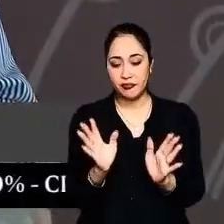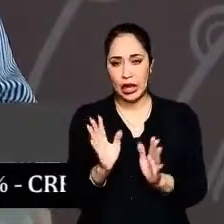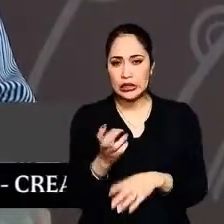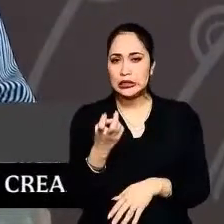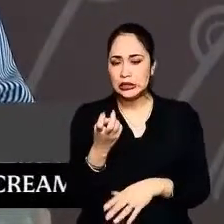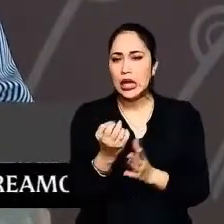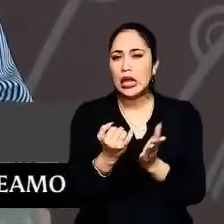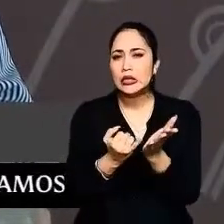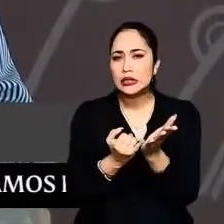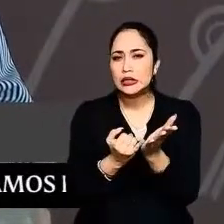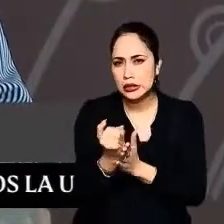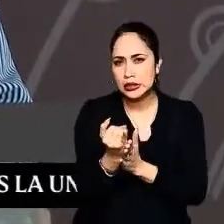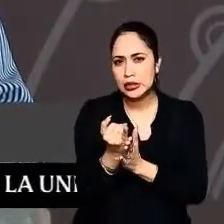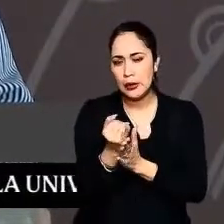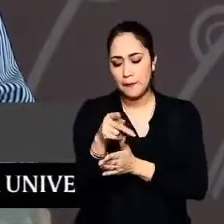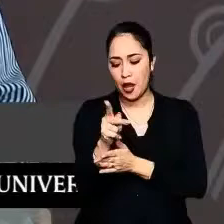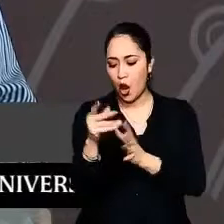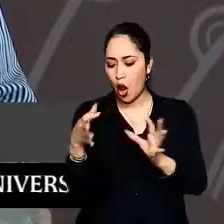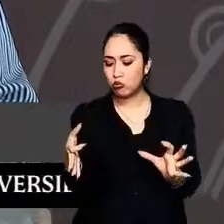decisión que tenga que ver